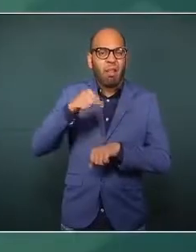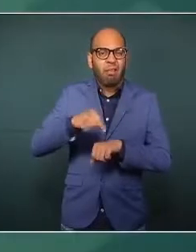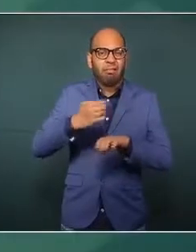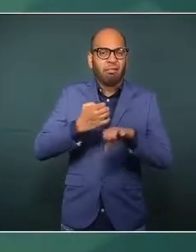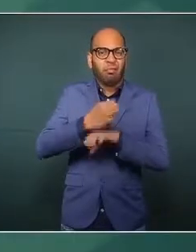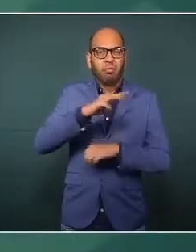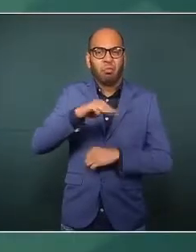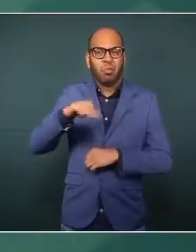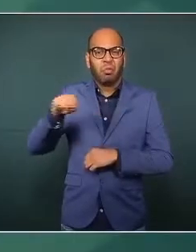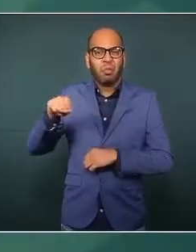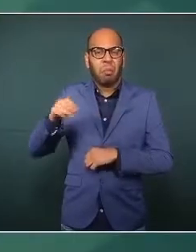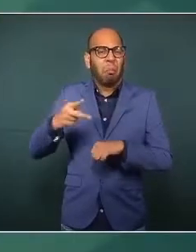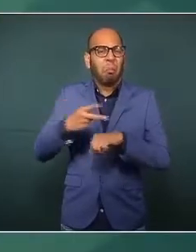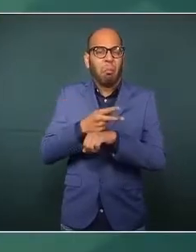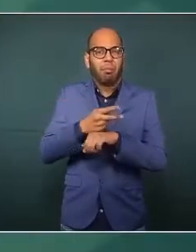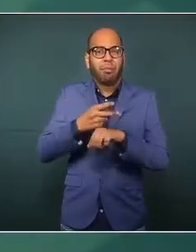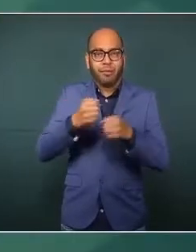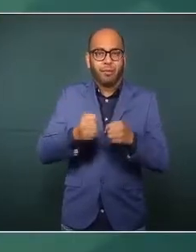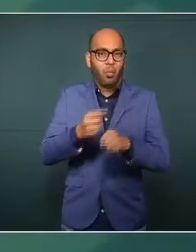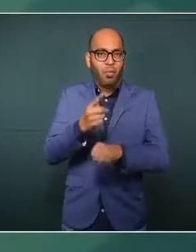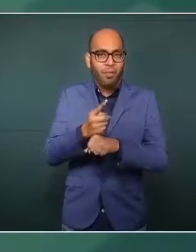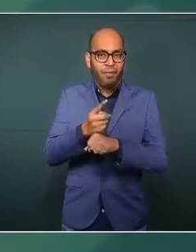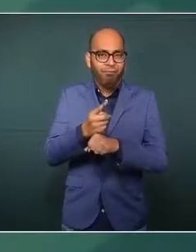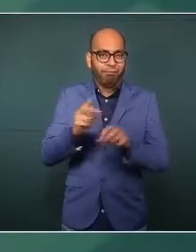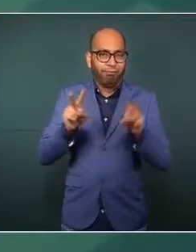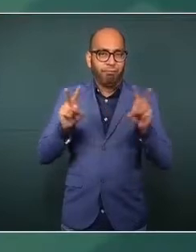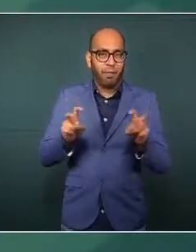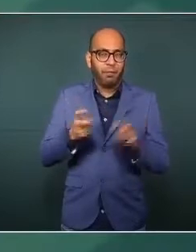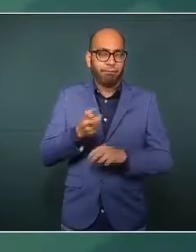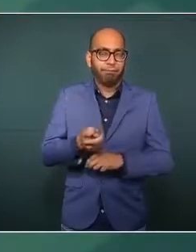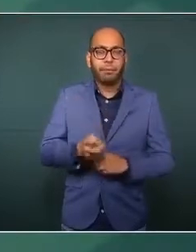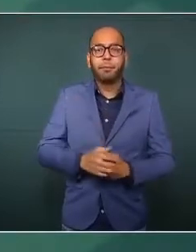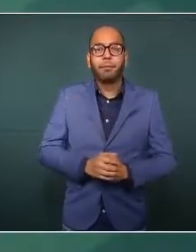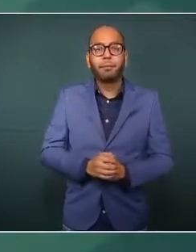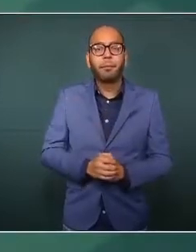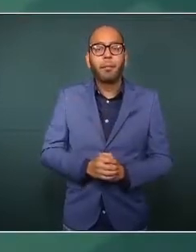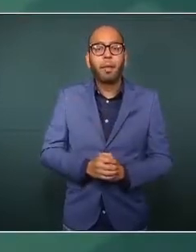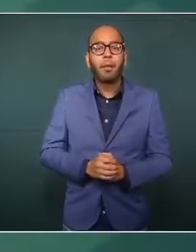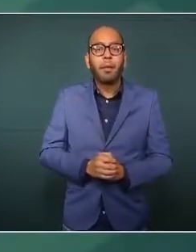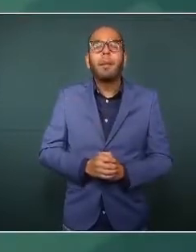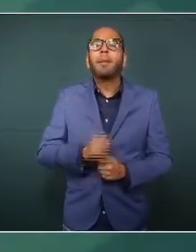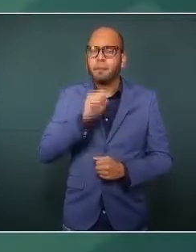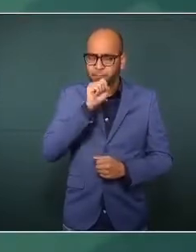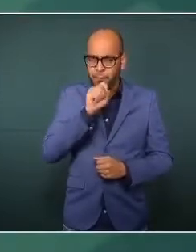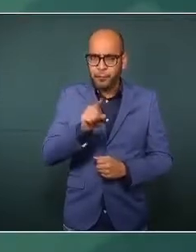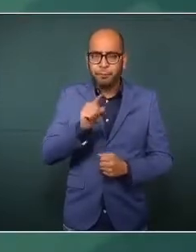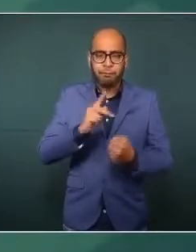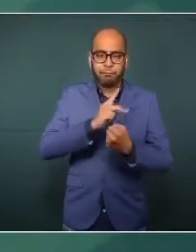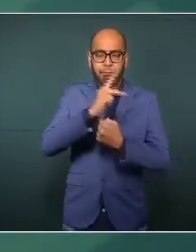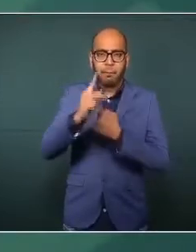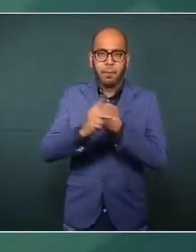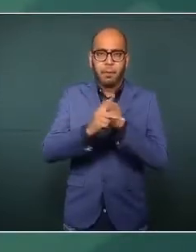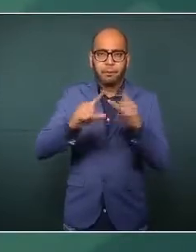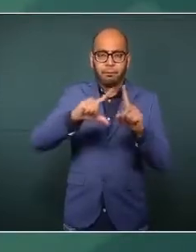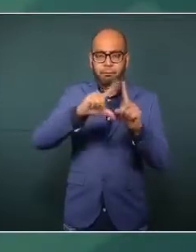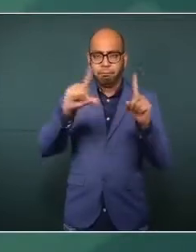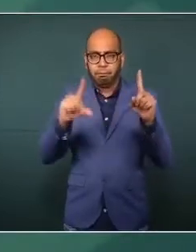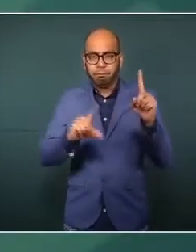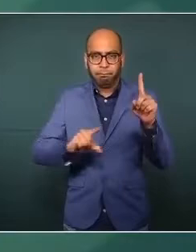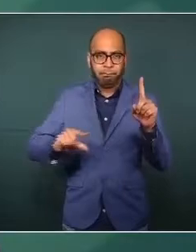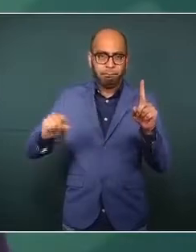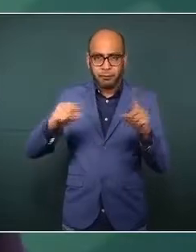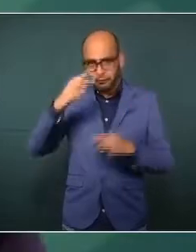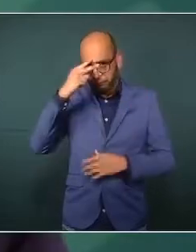materia y también que en el país se conozca la